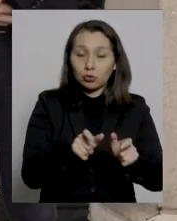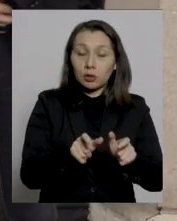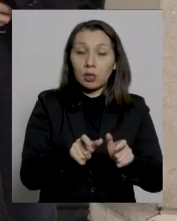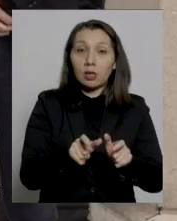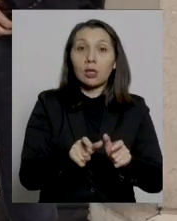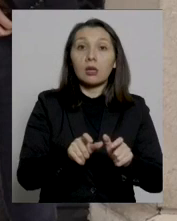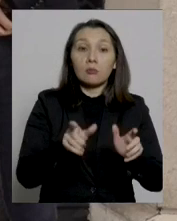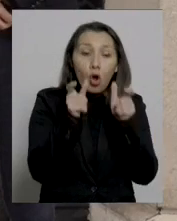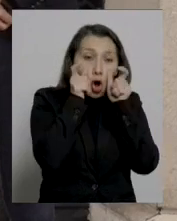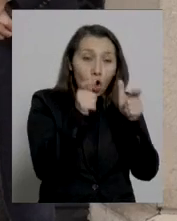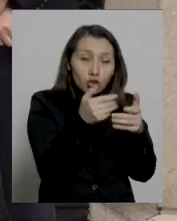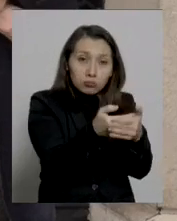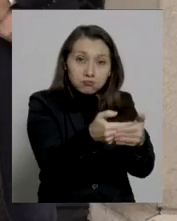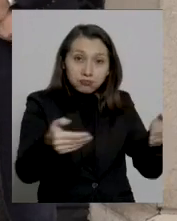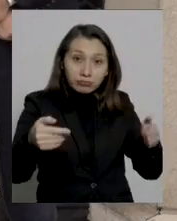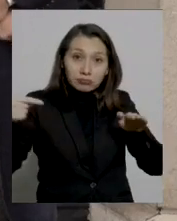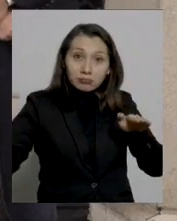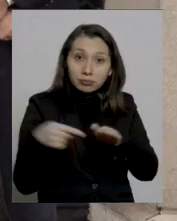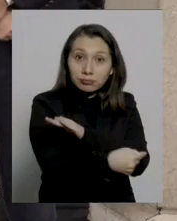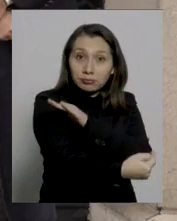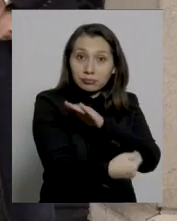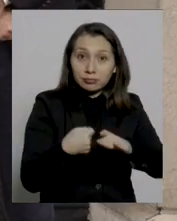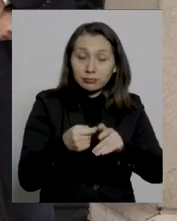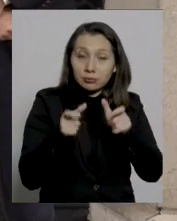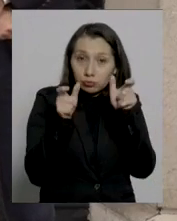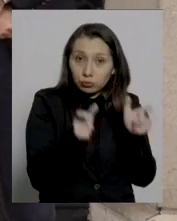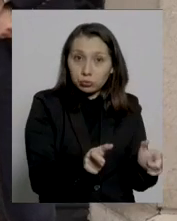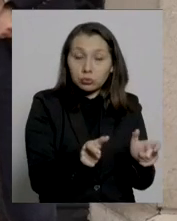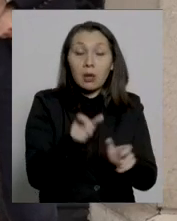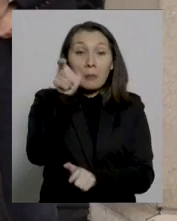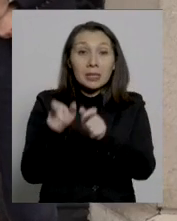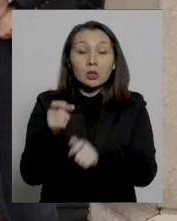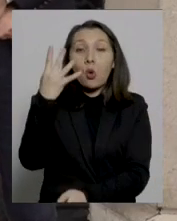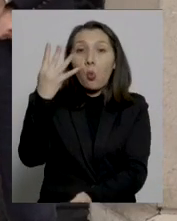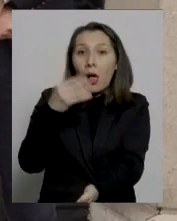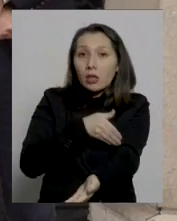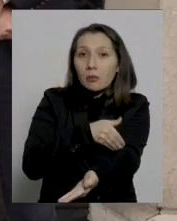y los cordones sanitarios por personas fueron